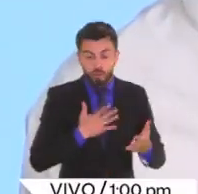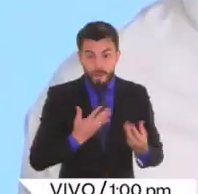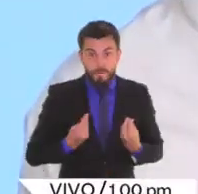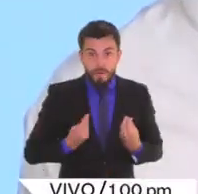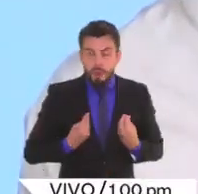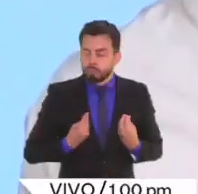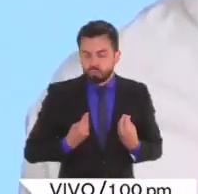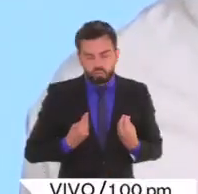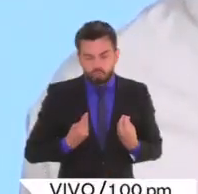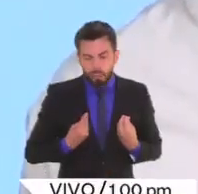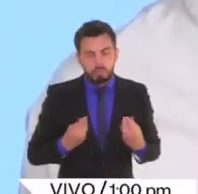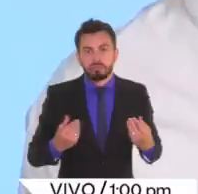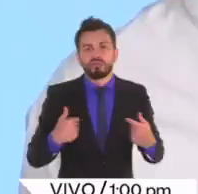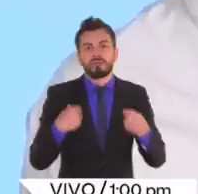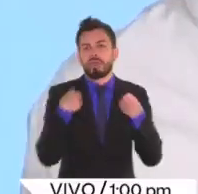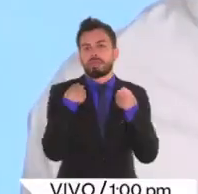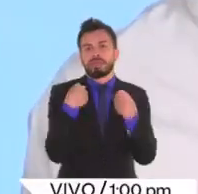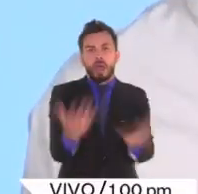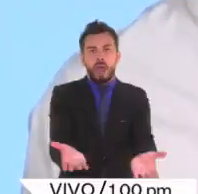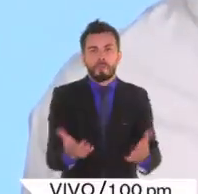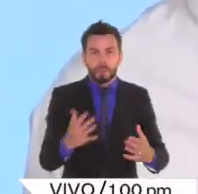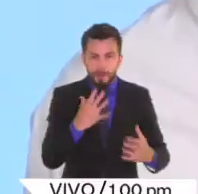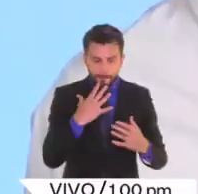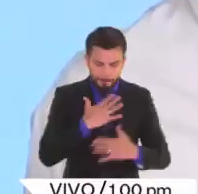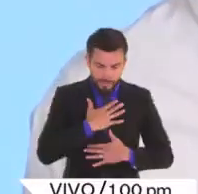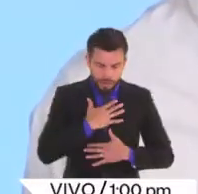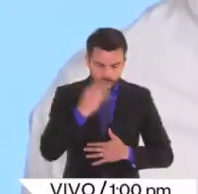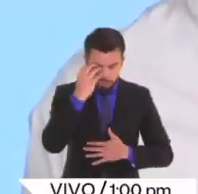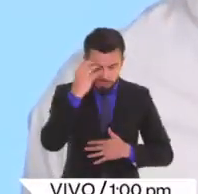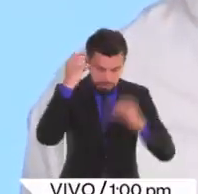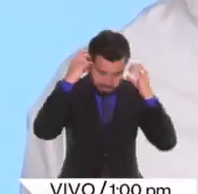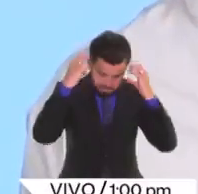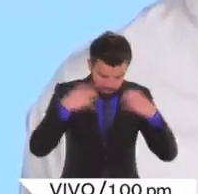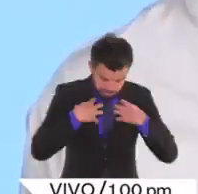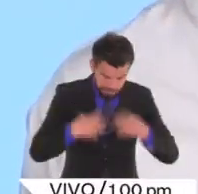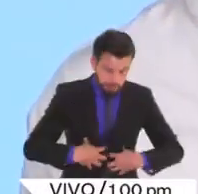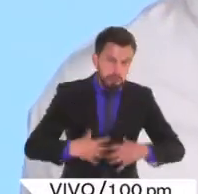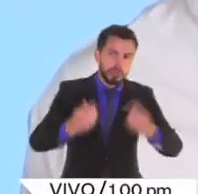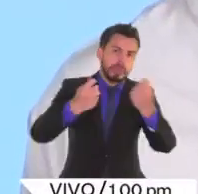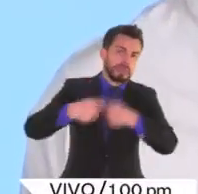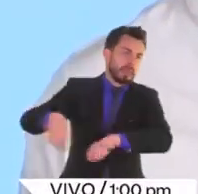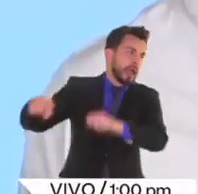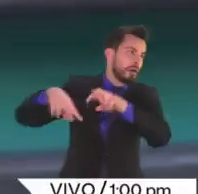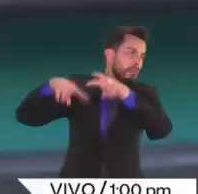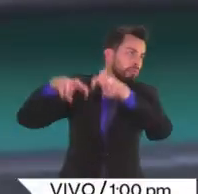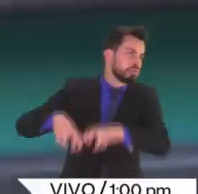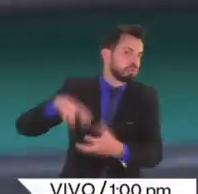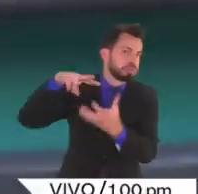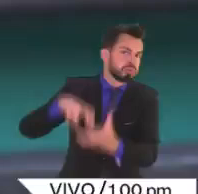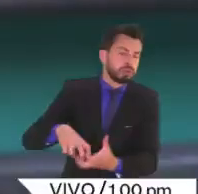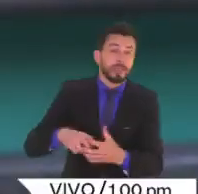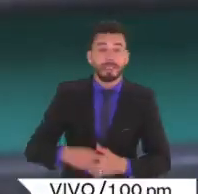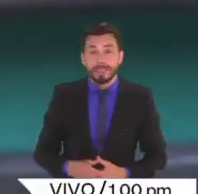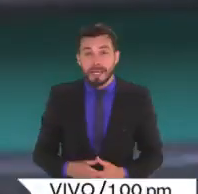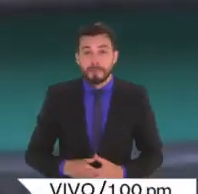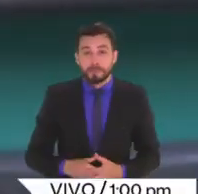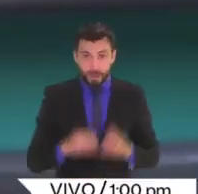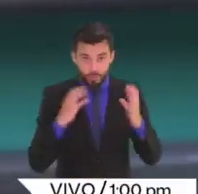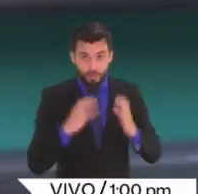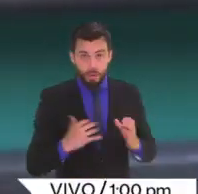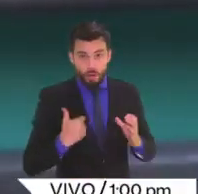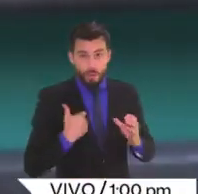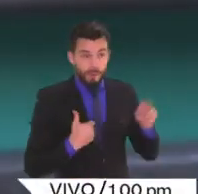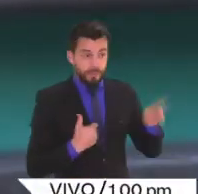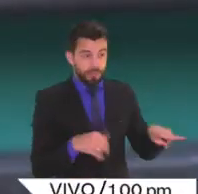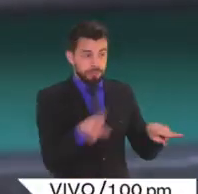dejar sus órganos a disposición de la ciencia para que se hicieran estudios los cuerpos de los jóvenes fueron